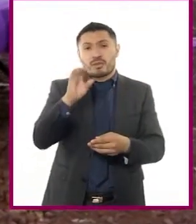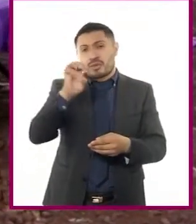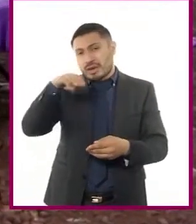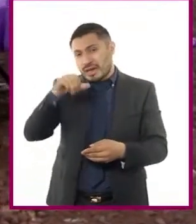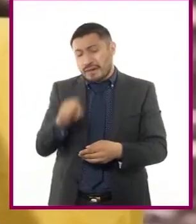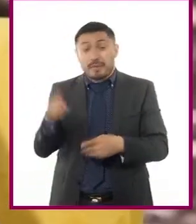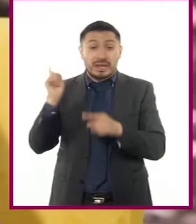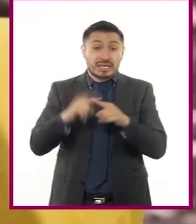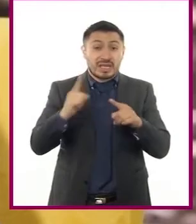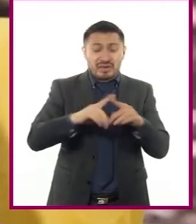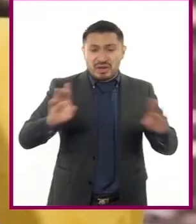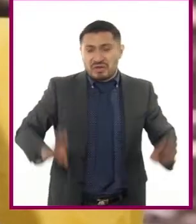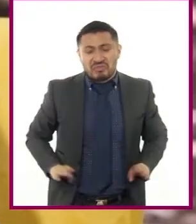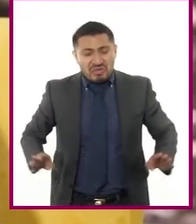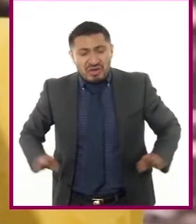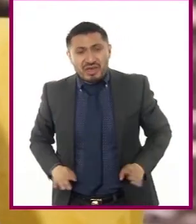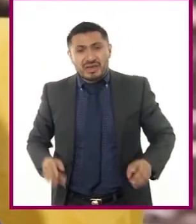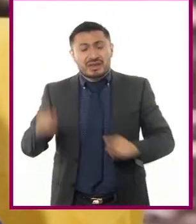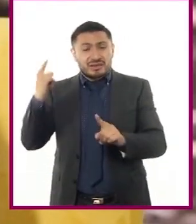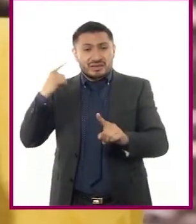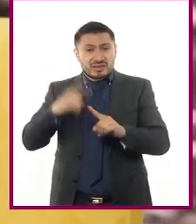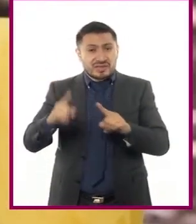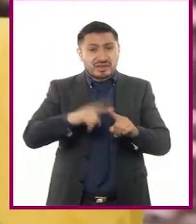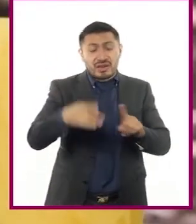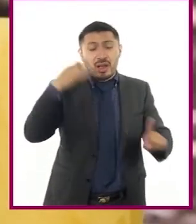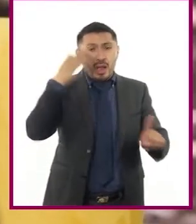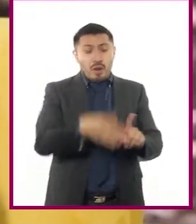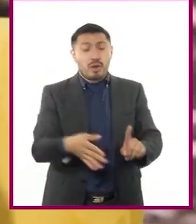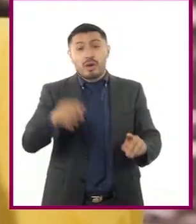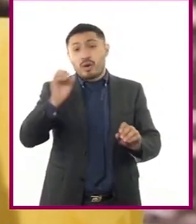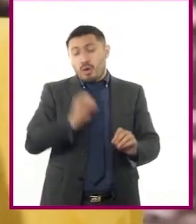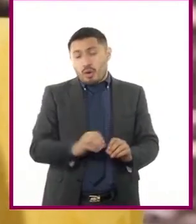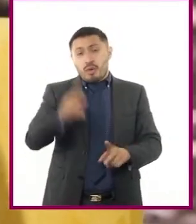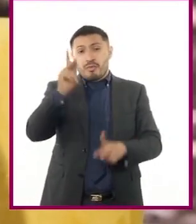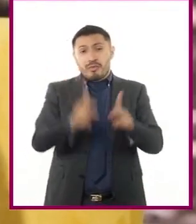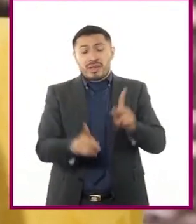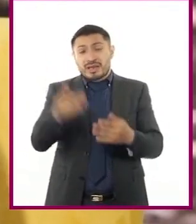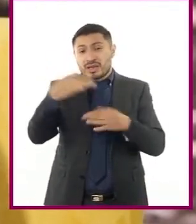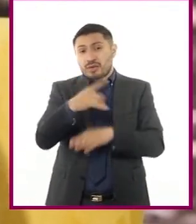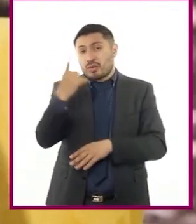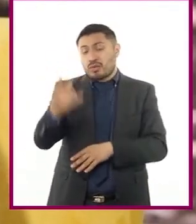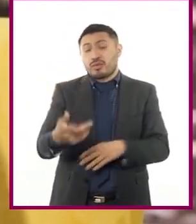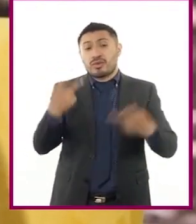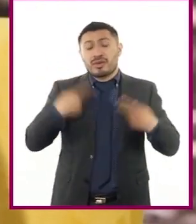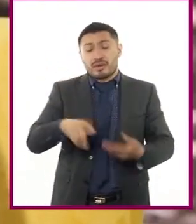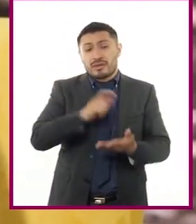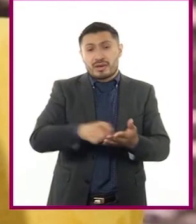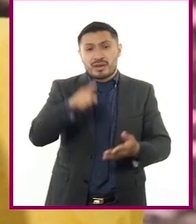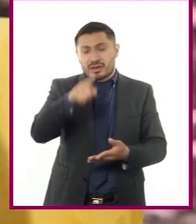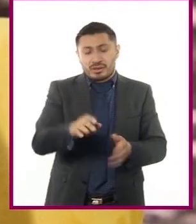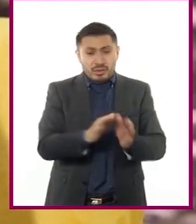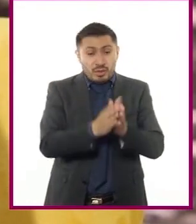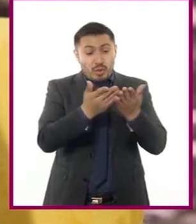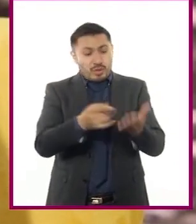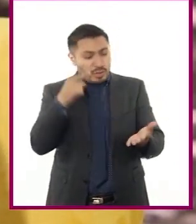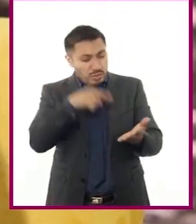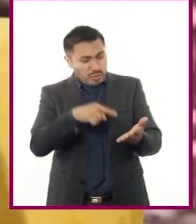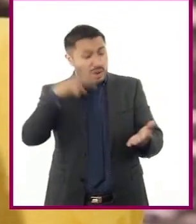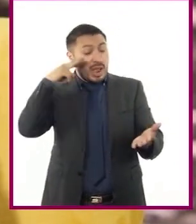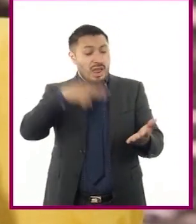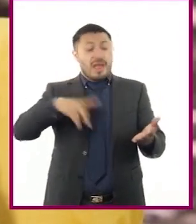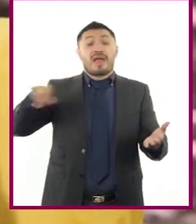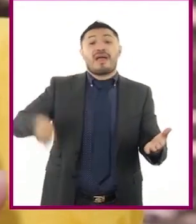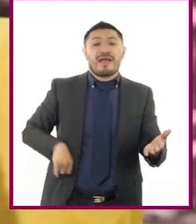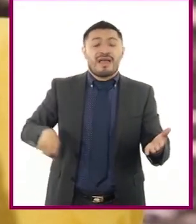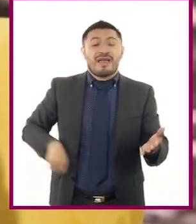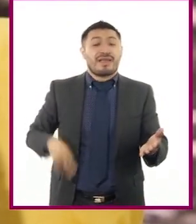muchos estilos, muchas intenciones, o de plano agarren a un autor y si algún poema al abrir el libro les llama la atención,